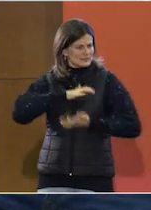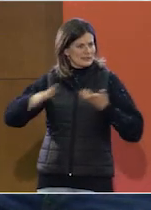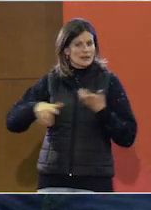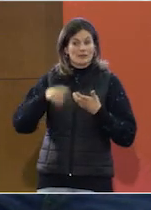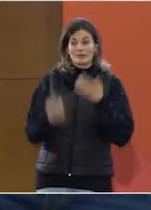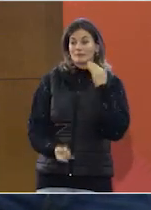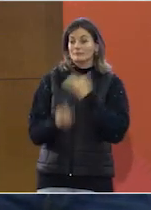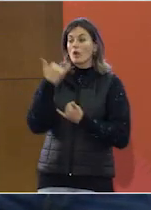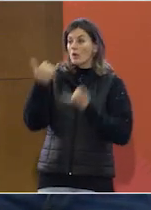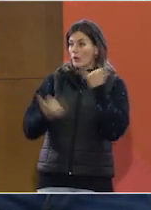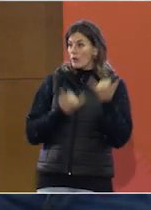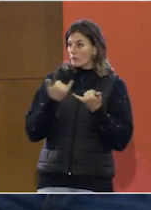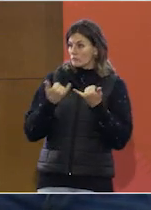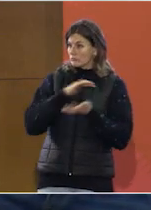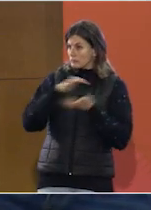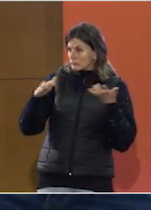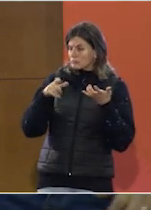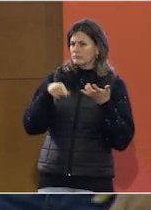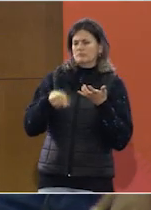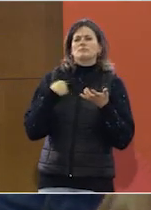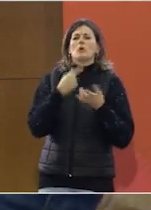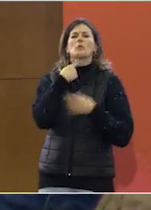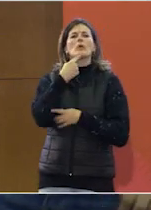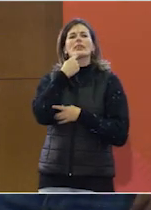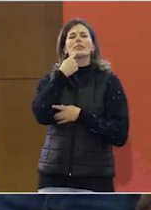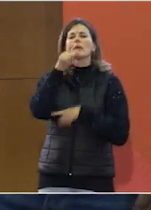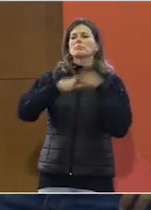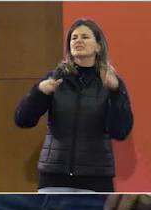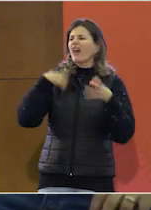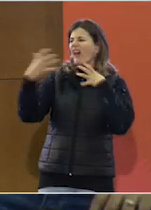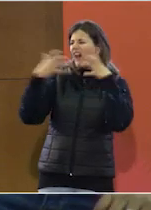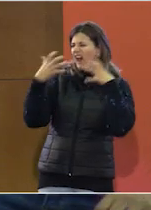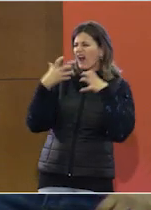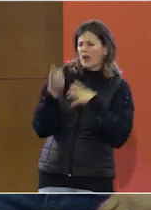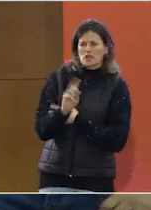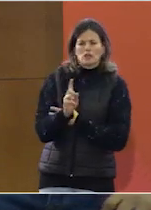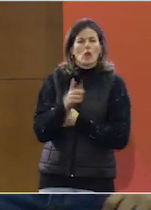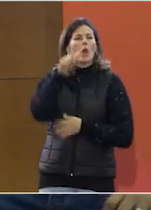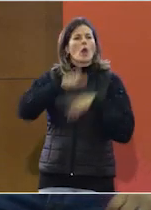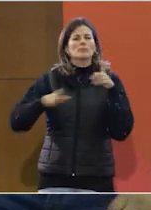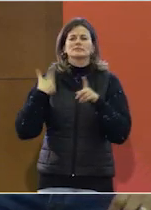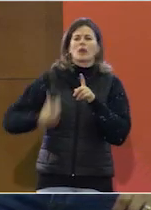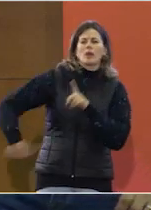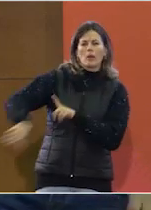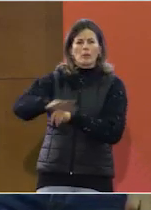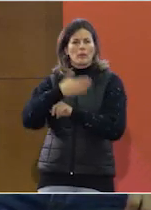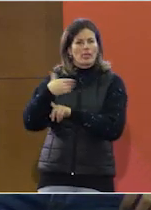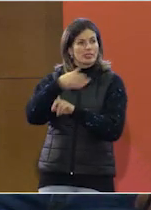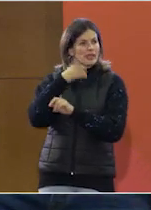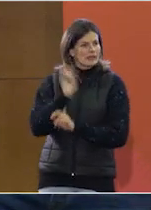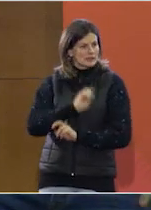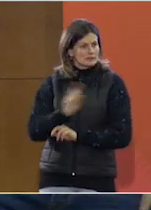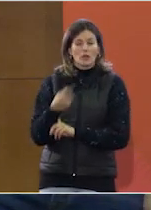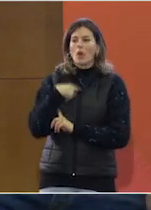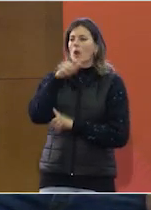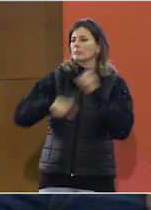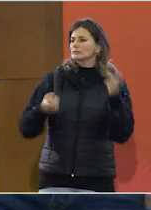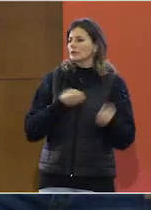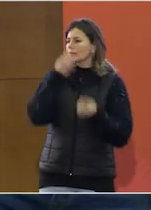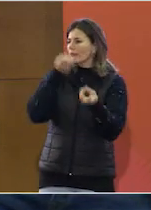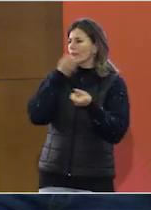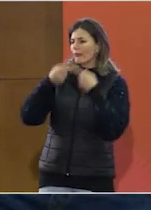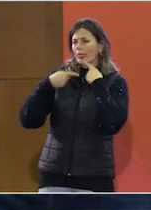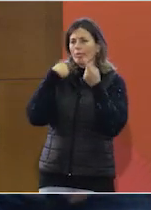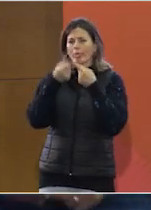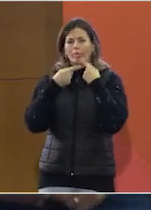llegan dificultades, lo que hace falta no es gente que dé gritos, no es gente que se envuelva en banderas, no es gente con discursos en